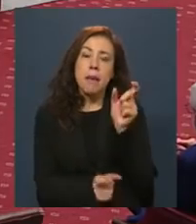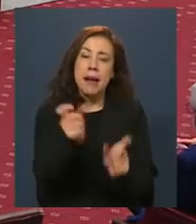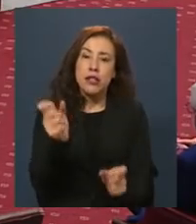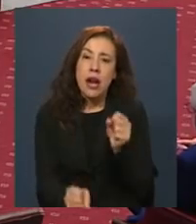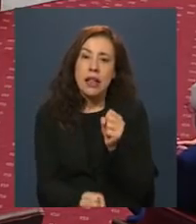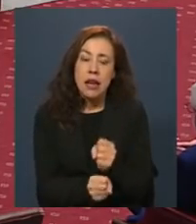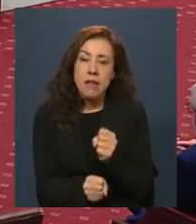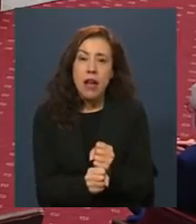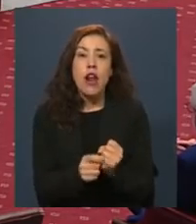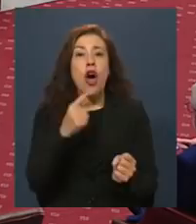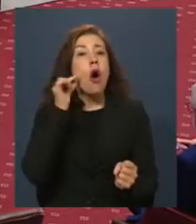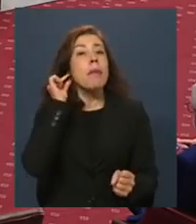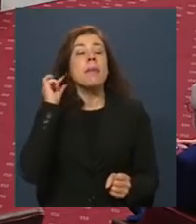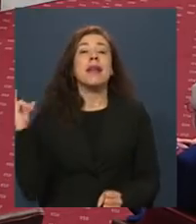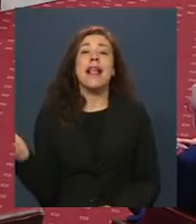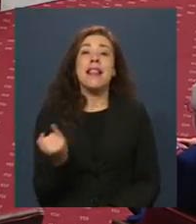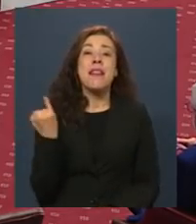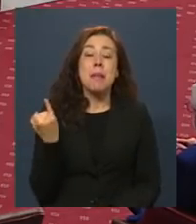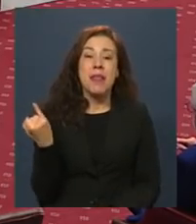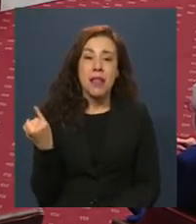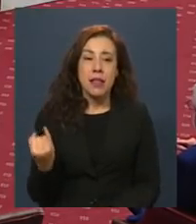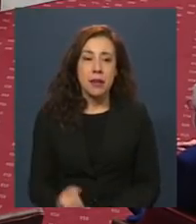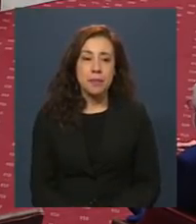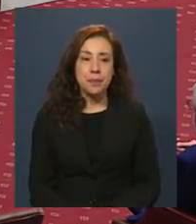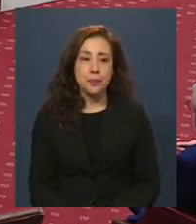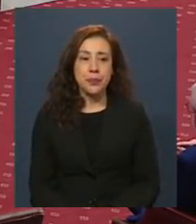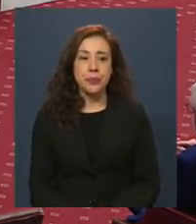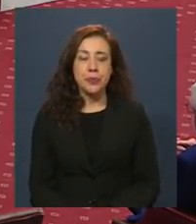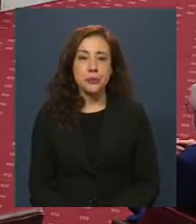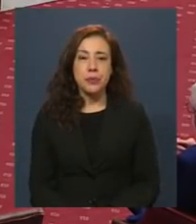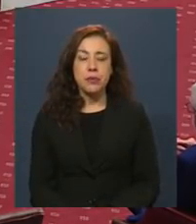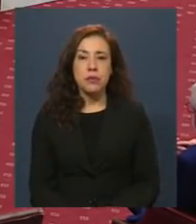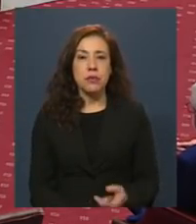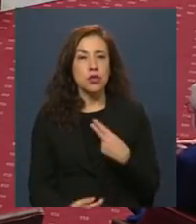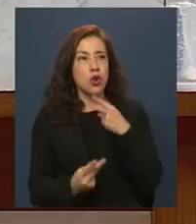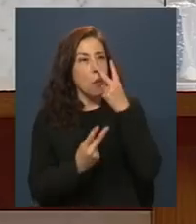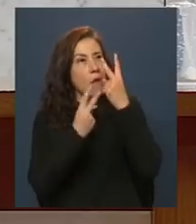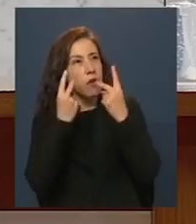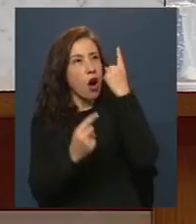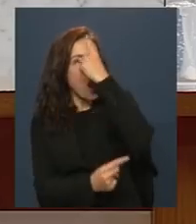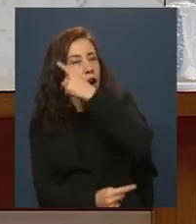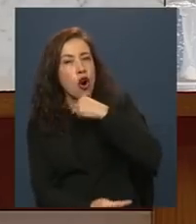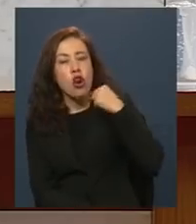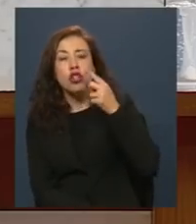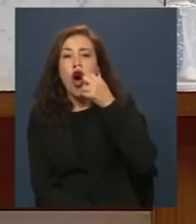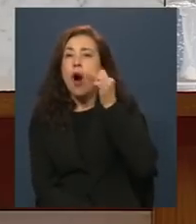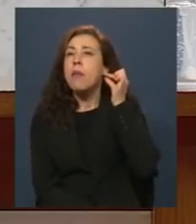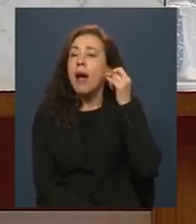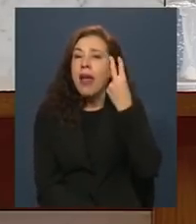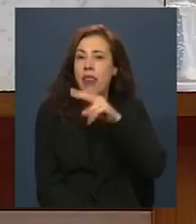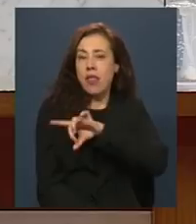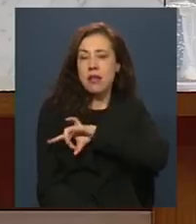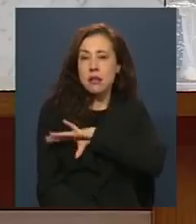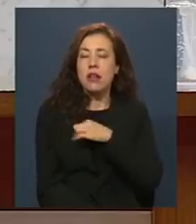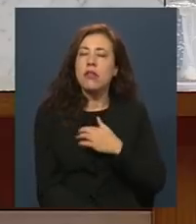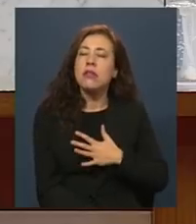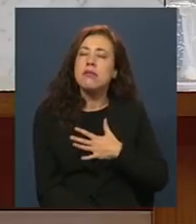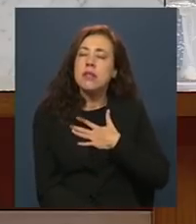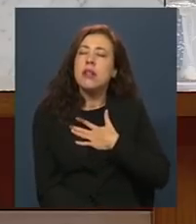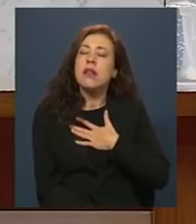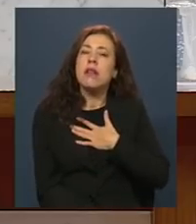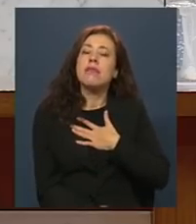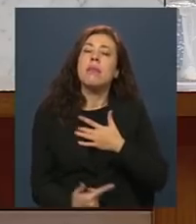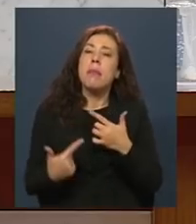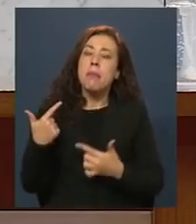y trabajadoras por cuenta propia. Cuando veo esos rostros de hombres y mujeres de Chile, siento que la